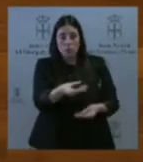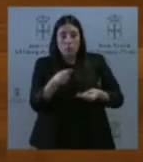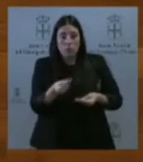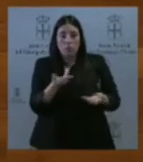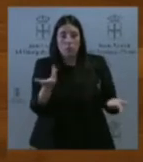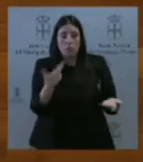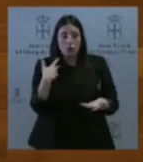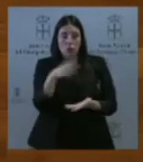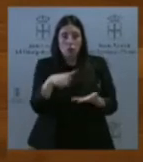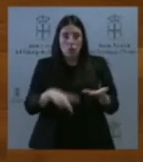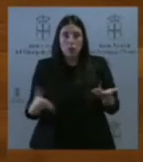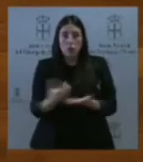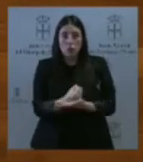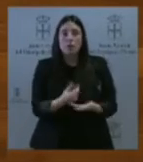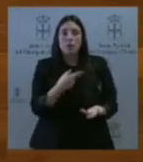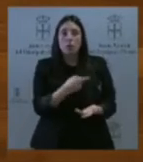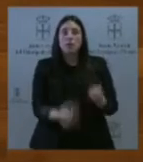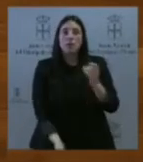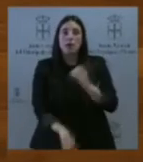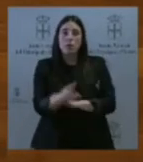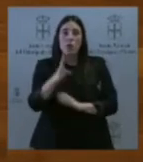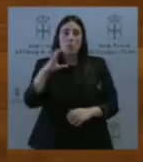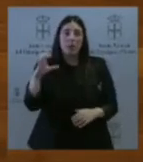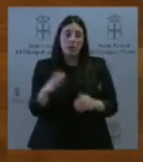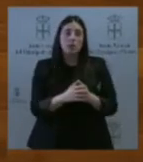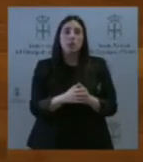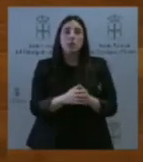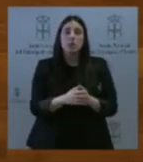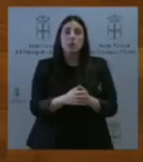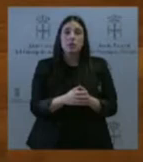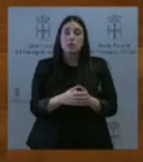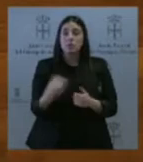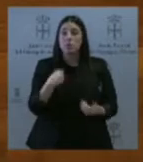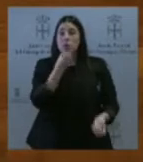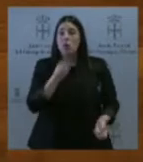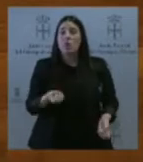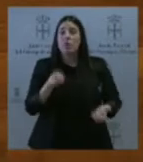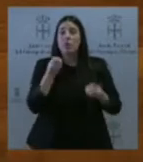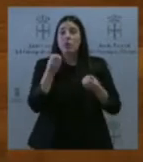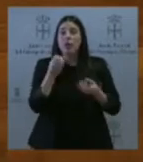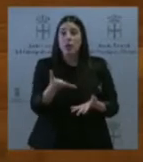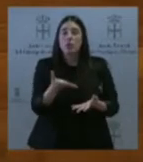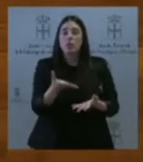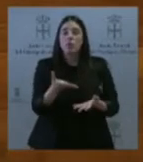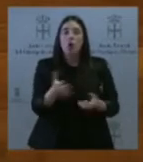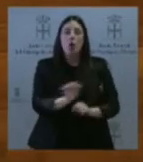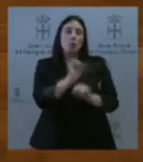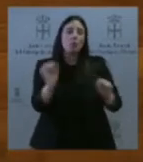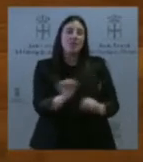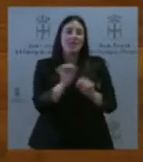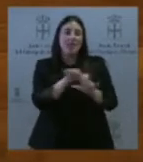que además no sería una declaración, no protegería de esa forma que usted